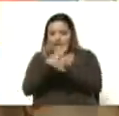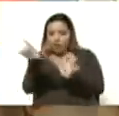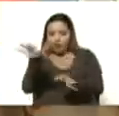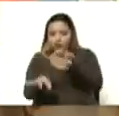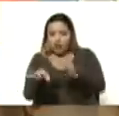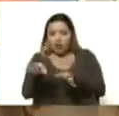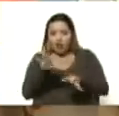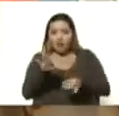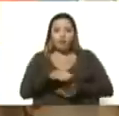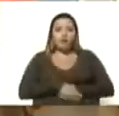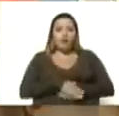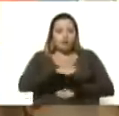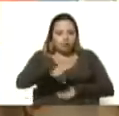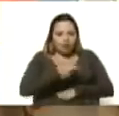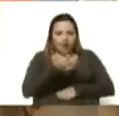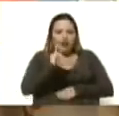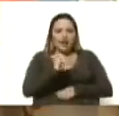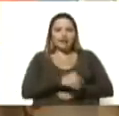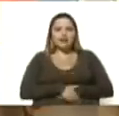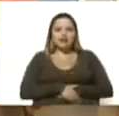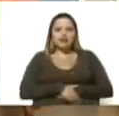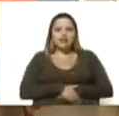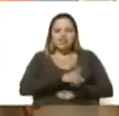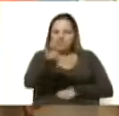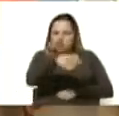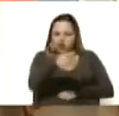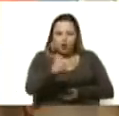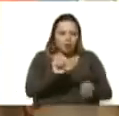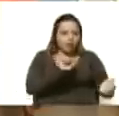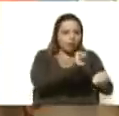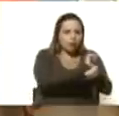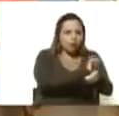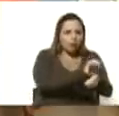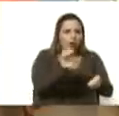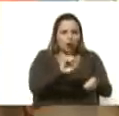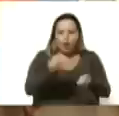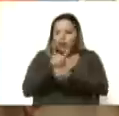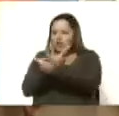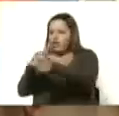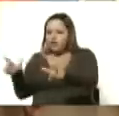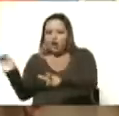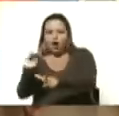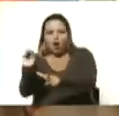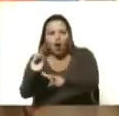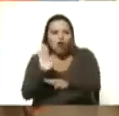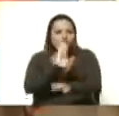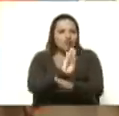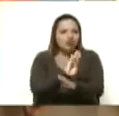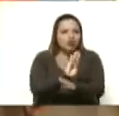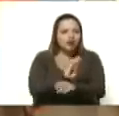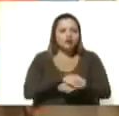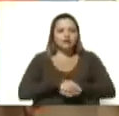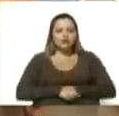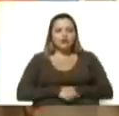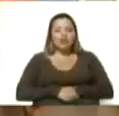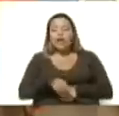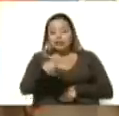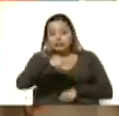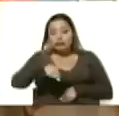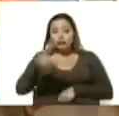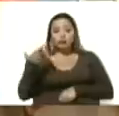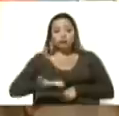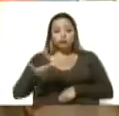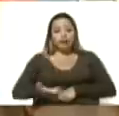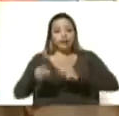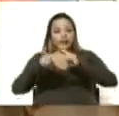pudieran haber sido objetos de privativas o cautelares o sobreseimientos. Eso es algo sumamente importante que tenemos